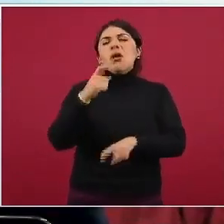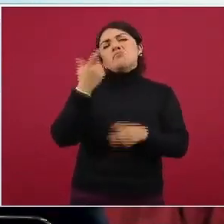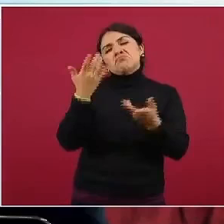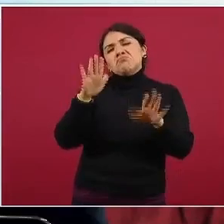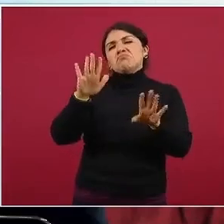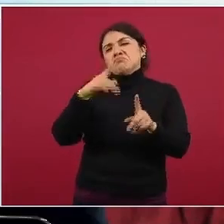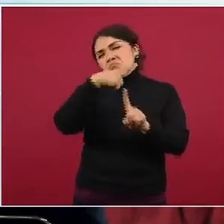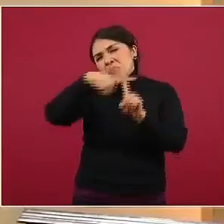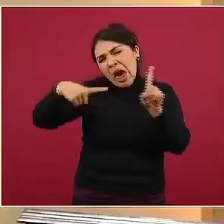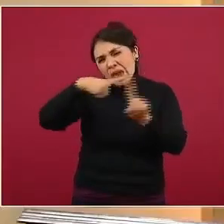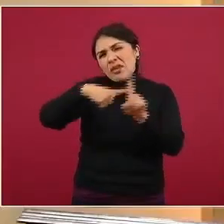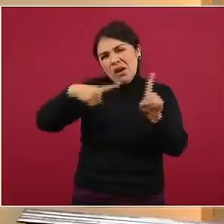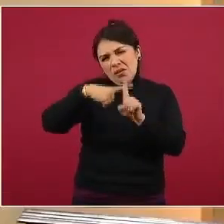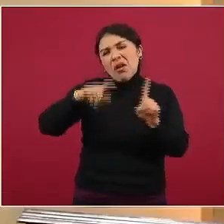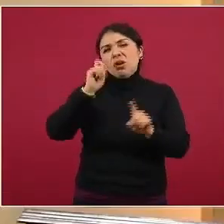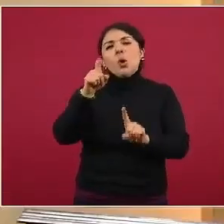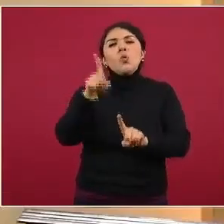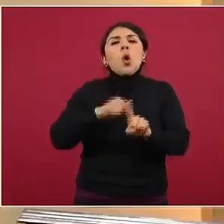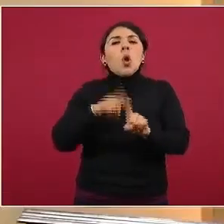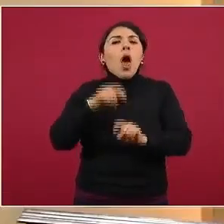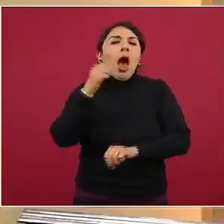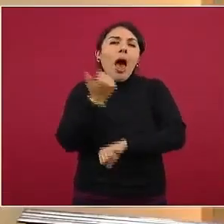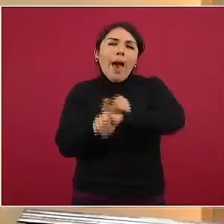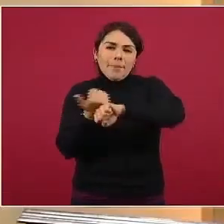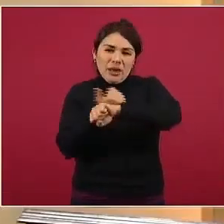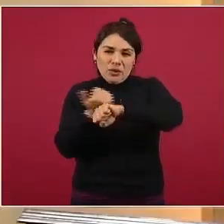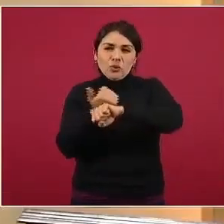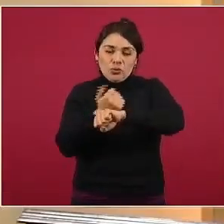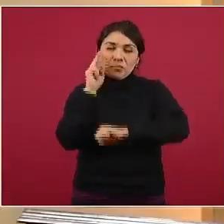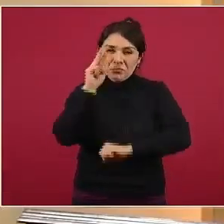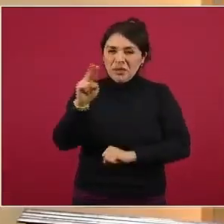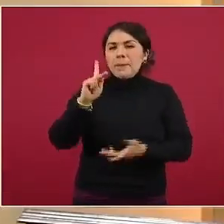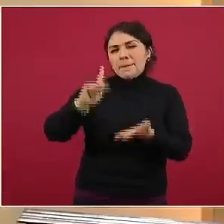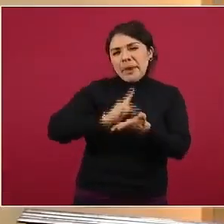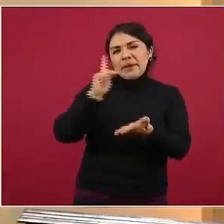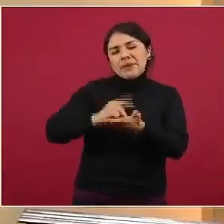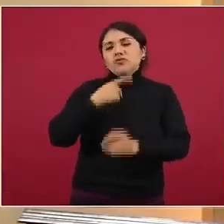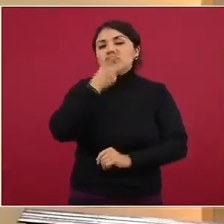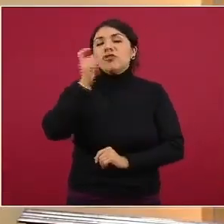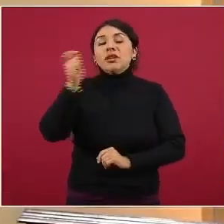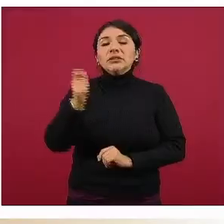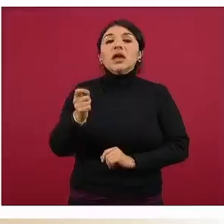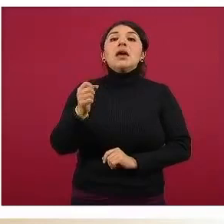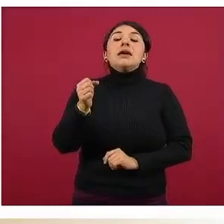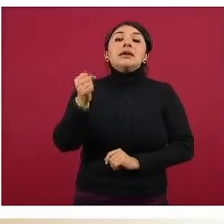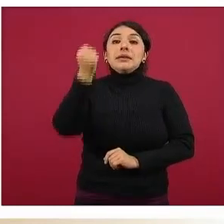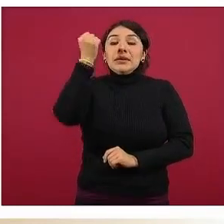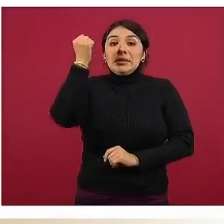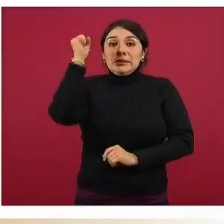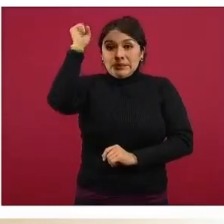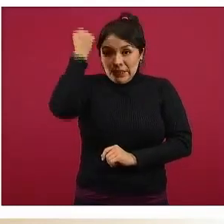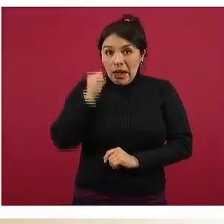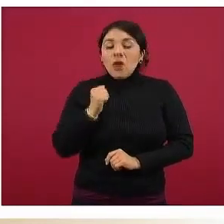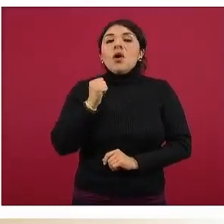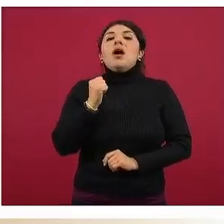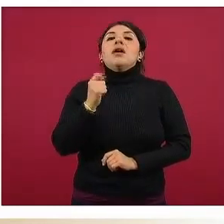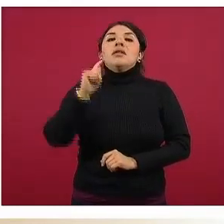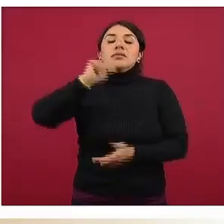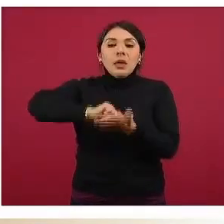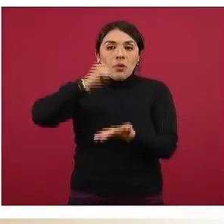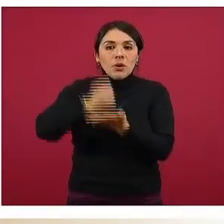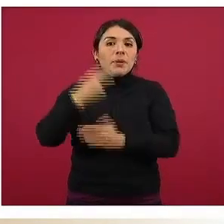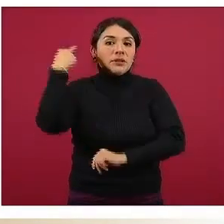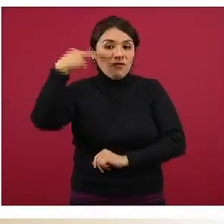riesgo intermedio, que es el color amarillo, que ya la hemos repetido, son Sinaloa, Tamaulipas y Veracruz, y 2